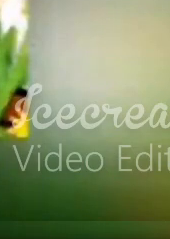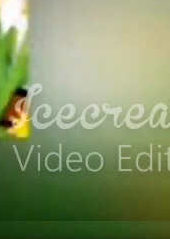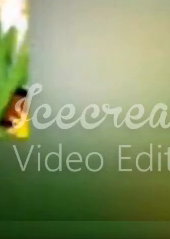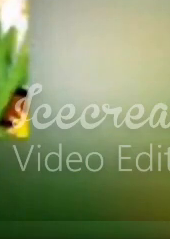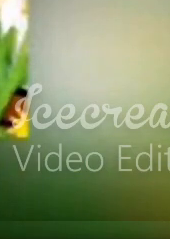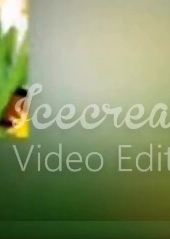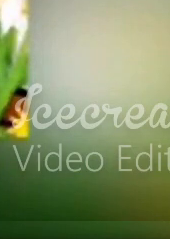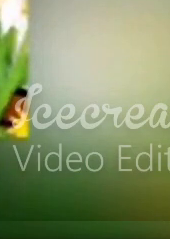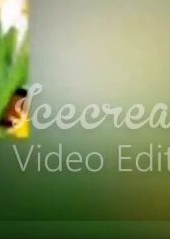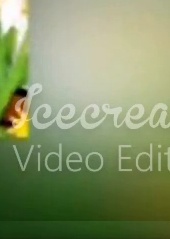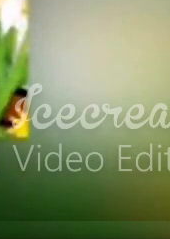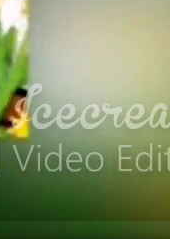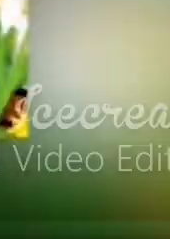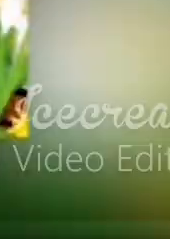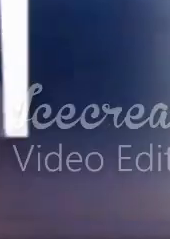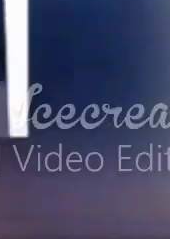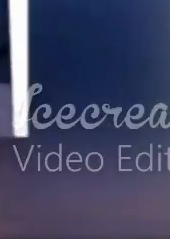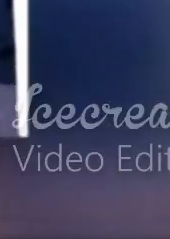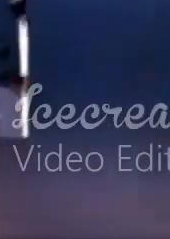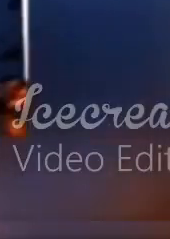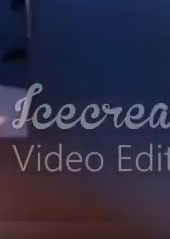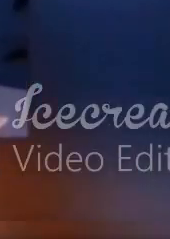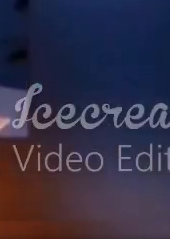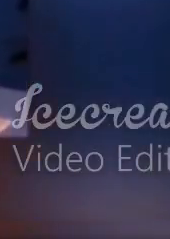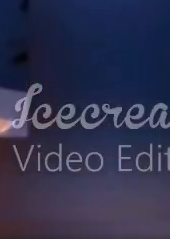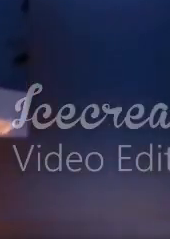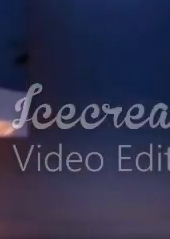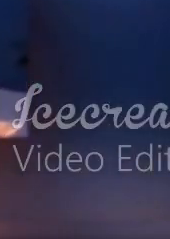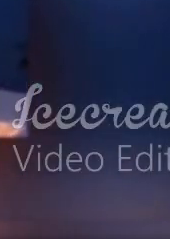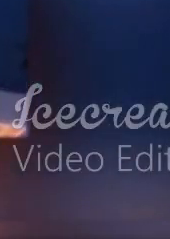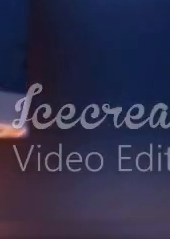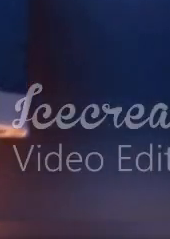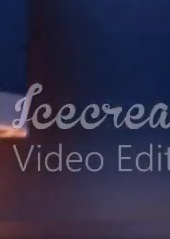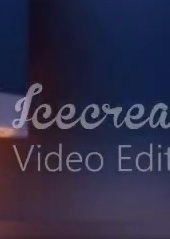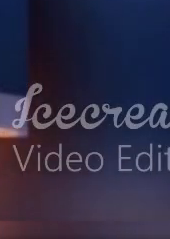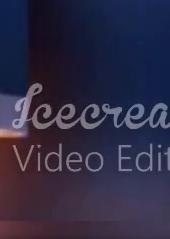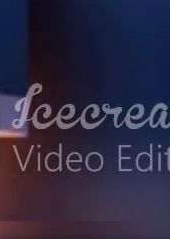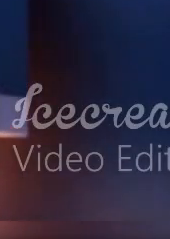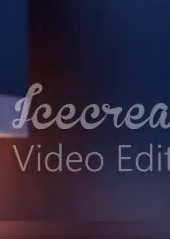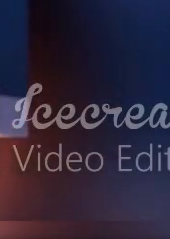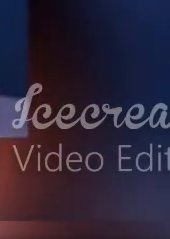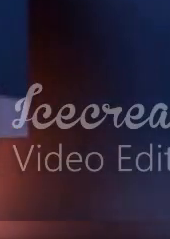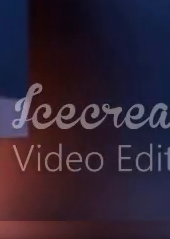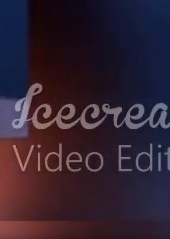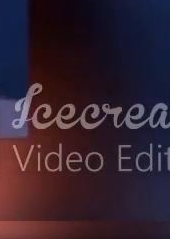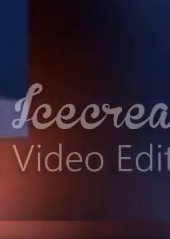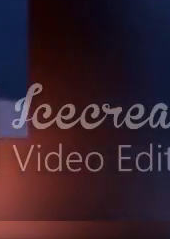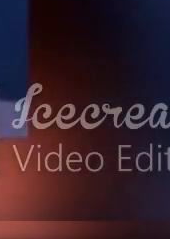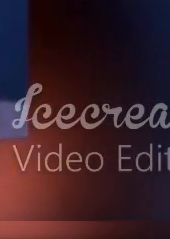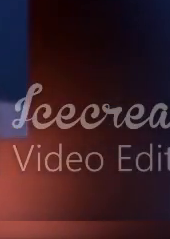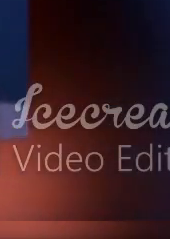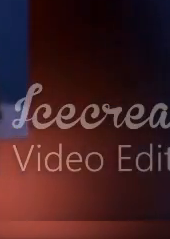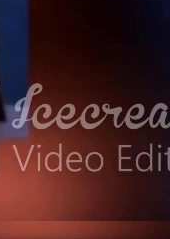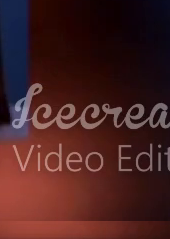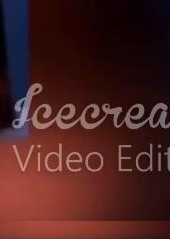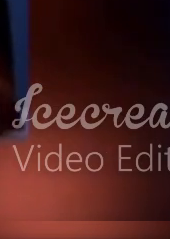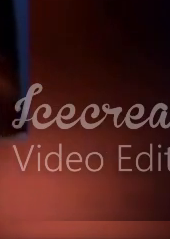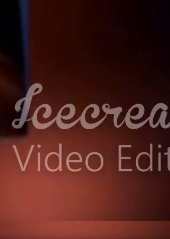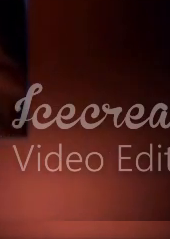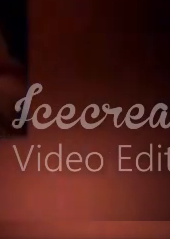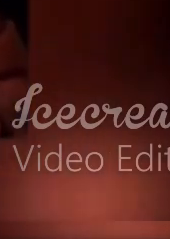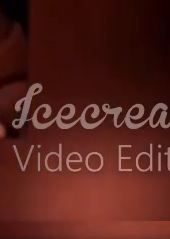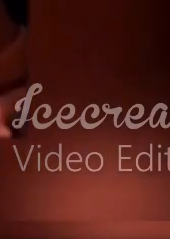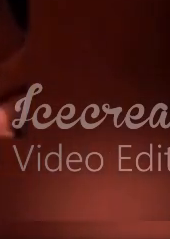corredores y balcones de miles de familias. Martín dice que solo tuvo que comprar unas macetas con un espesor mínimo de 10